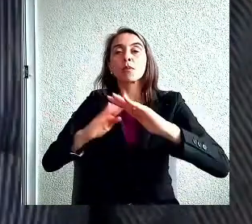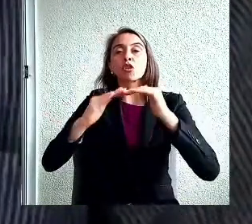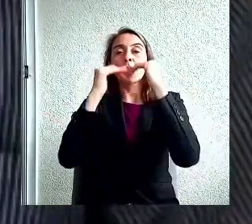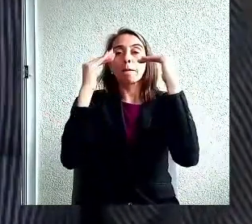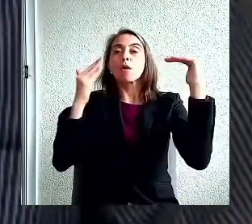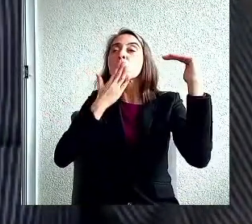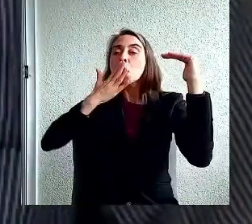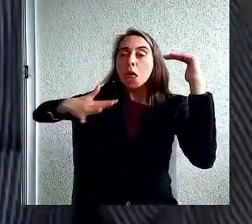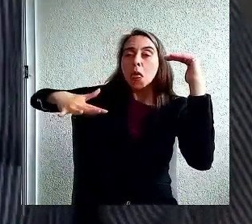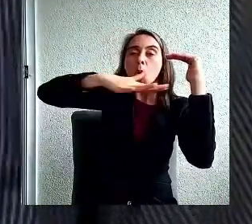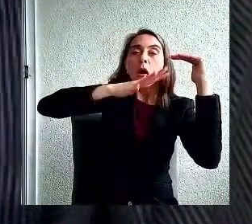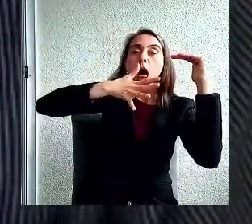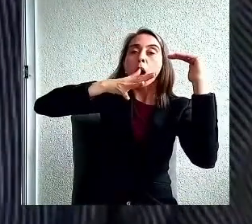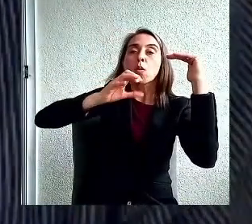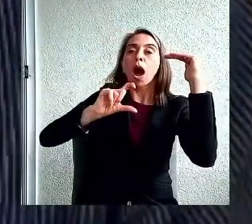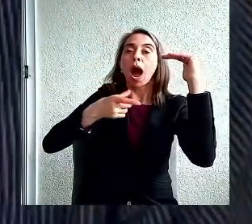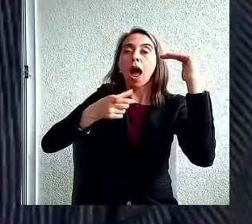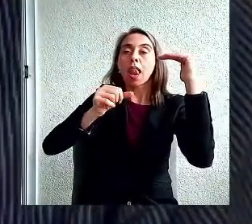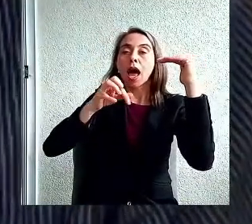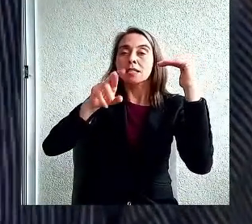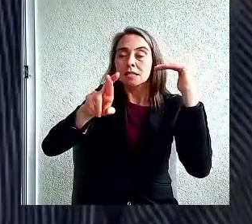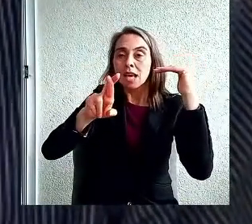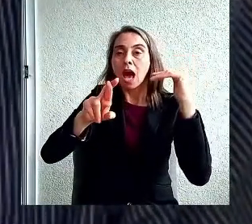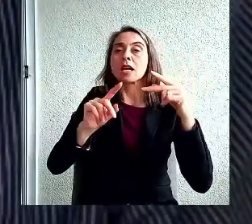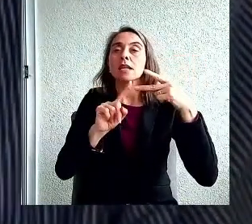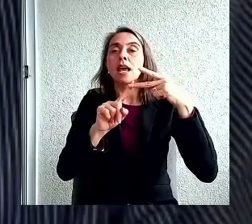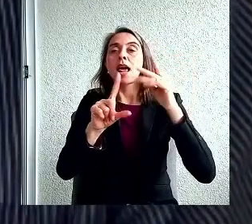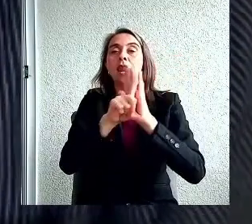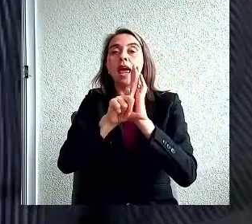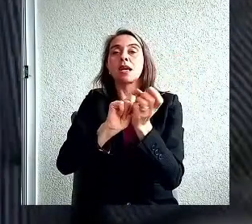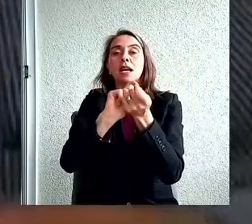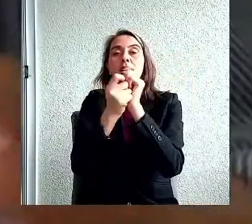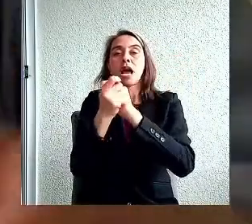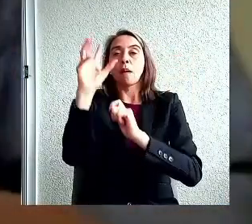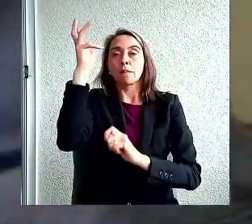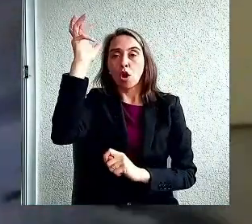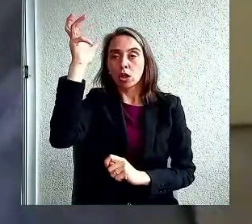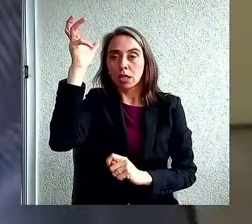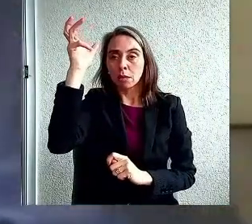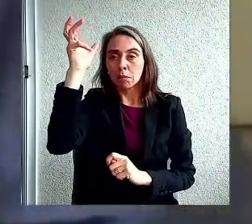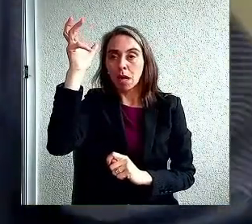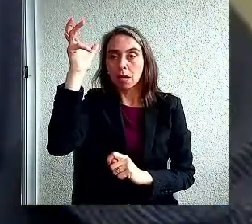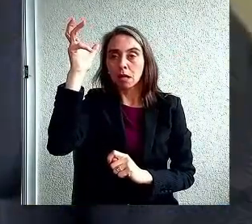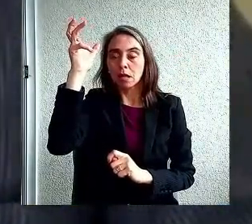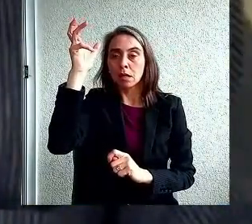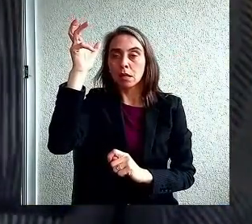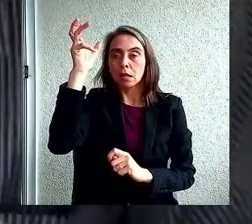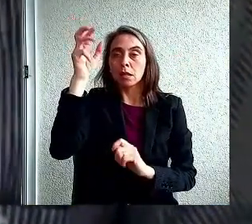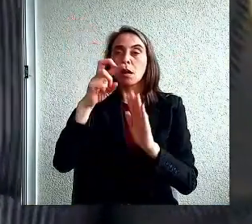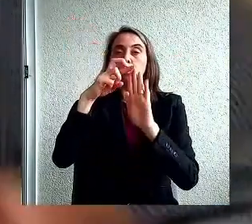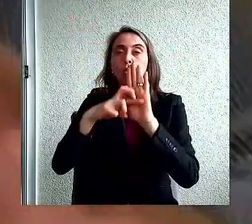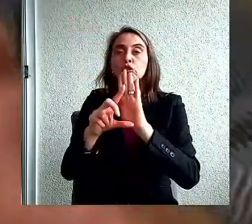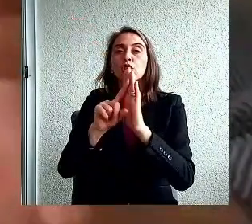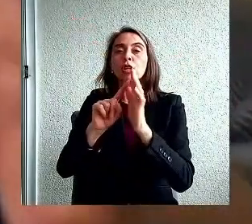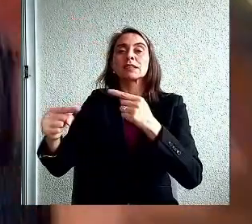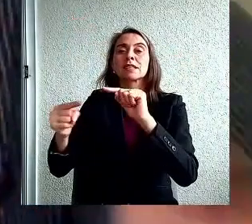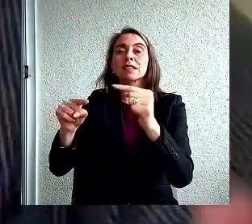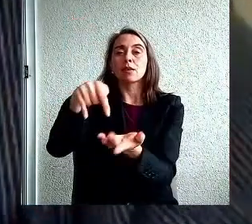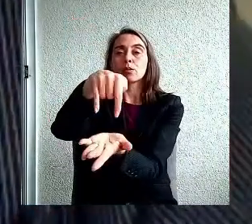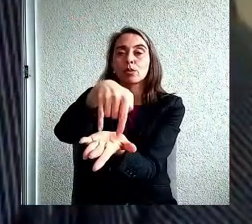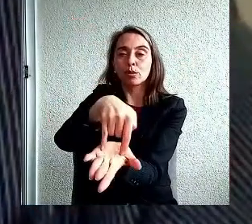ahora en su etapa final, digamos, todo. Entonces nos aceleramos ahora, estamos en una urgencia, te fijas, por sacar todo